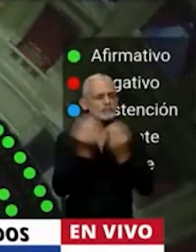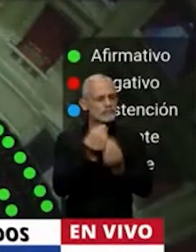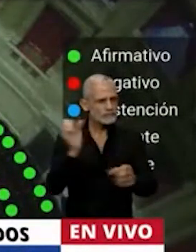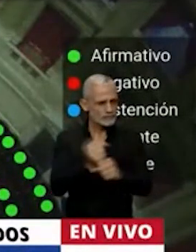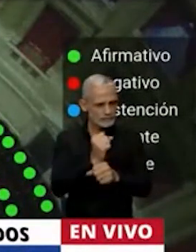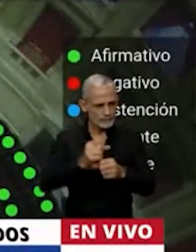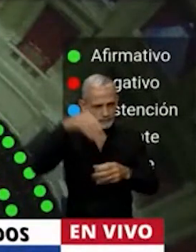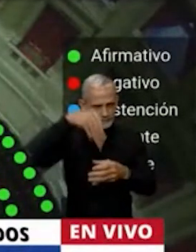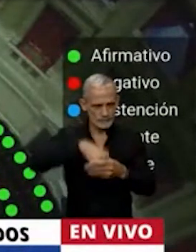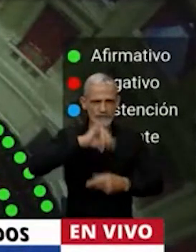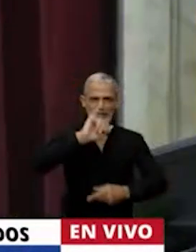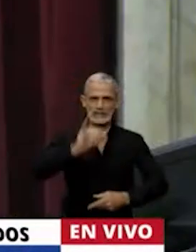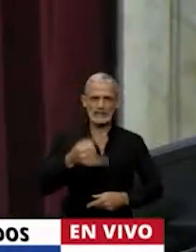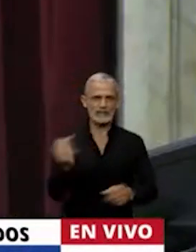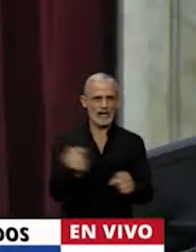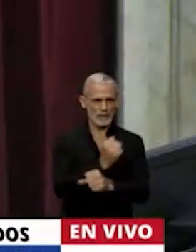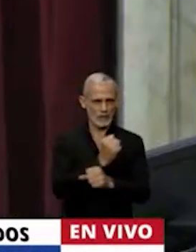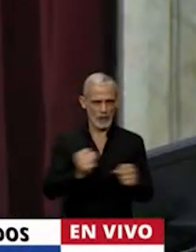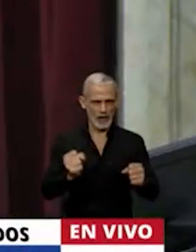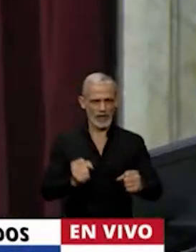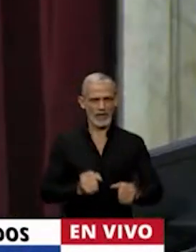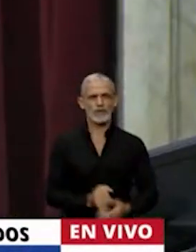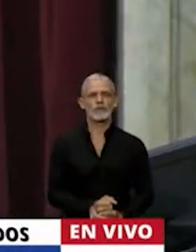Resulta afirmativo.